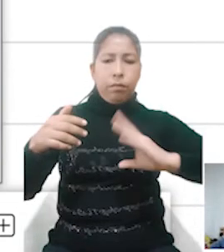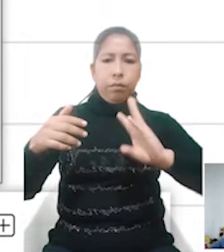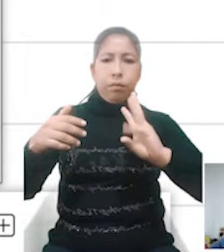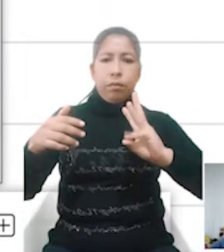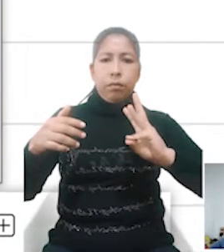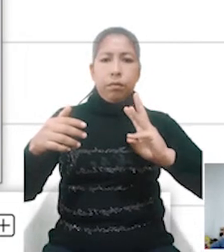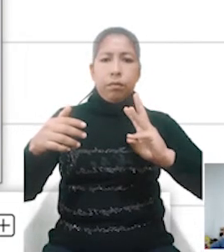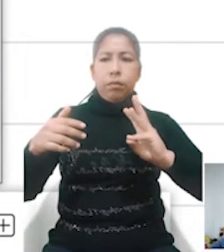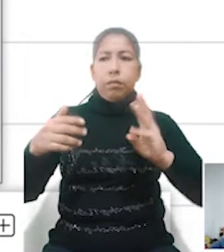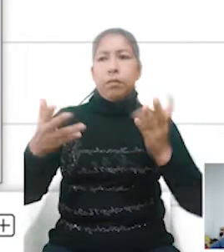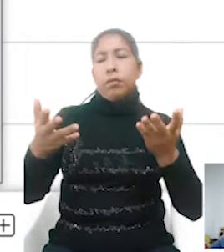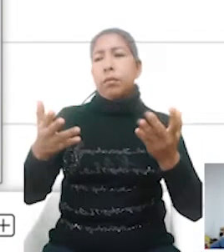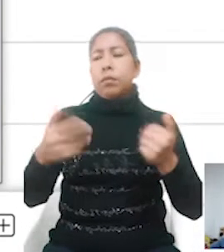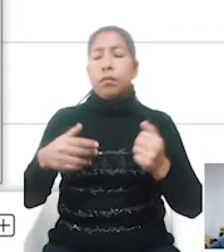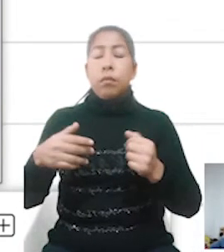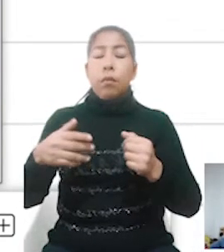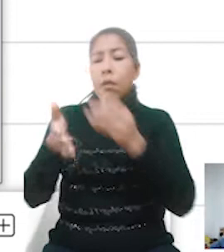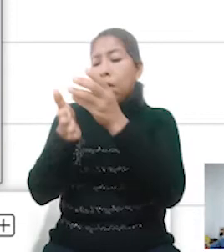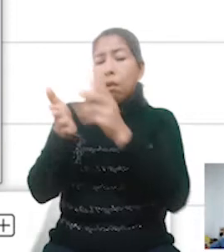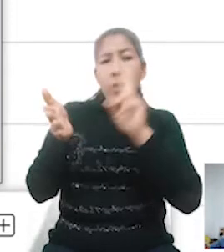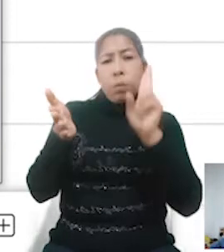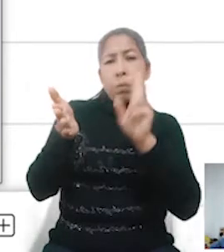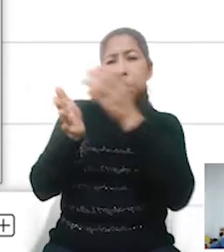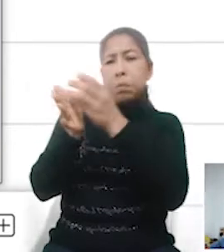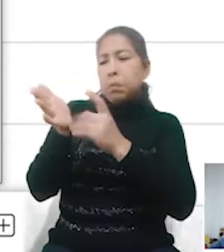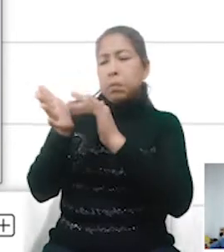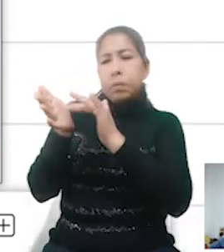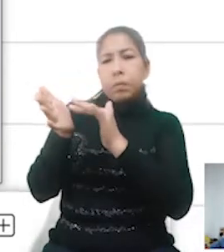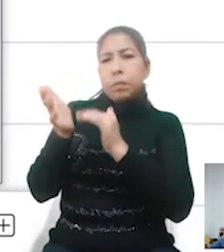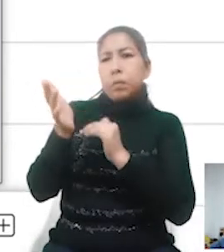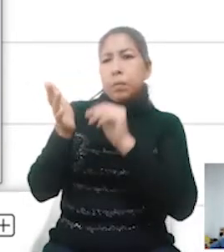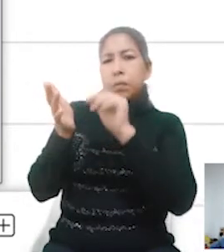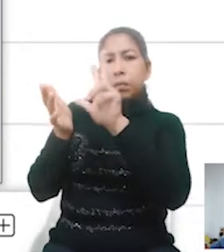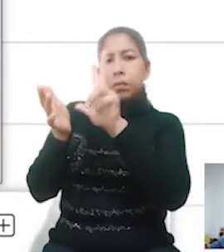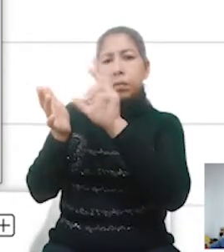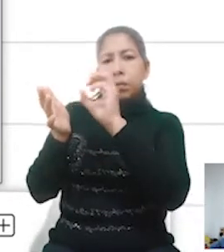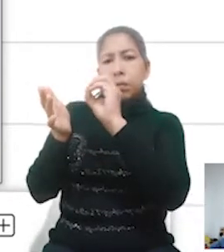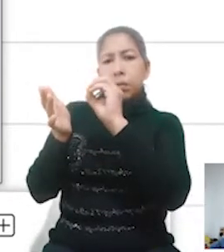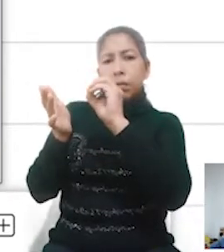que hacer simplemente 30, el número original, por el número pi,